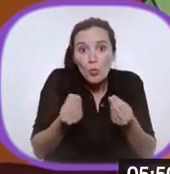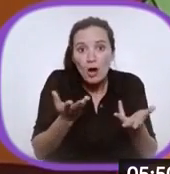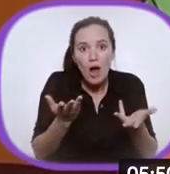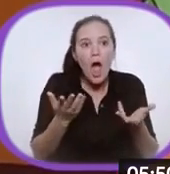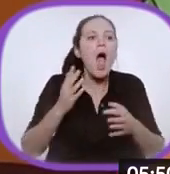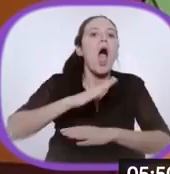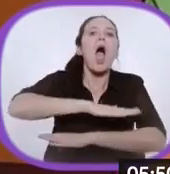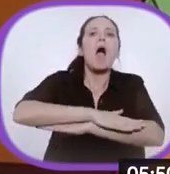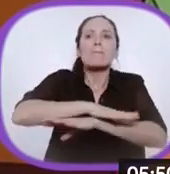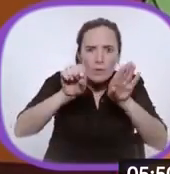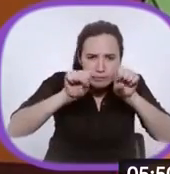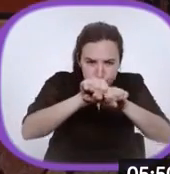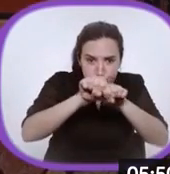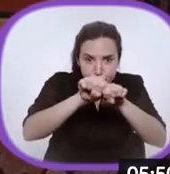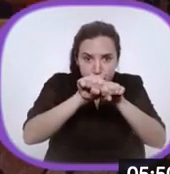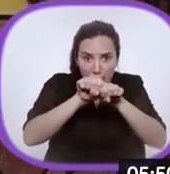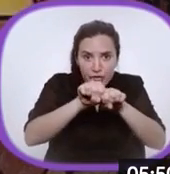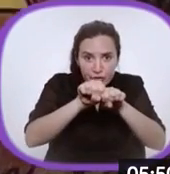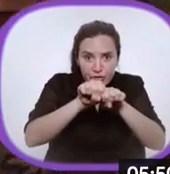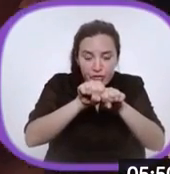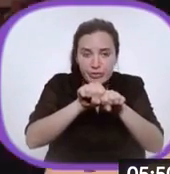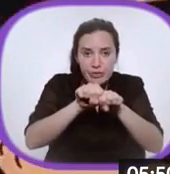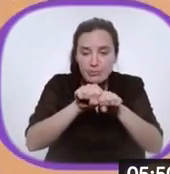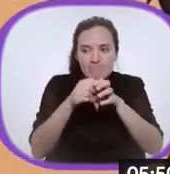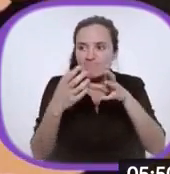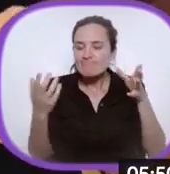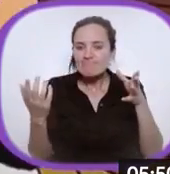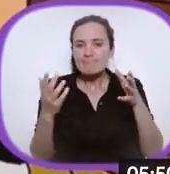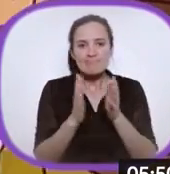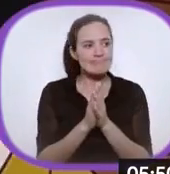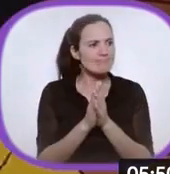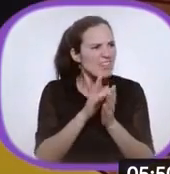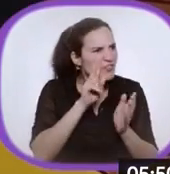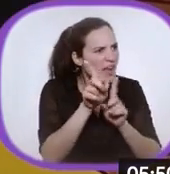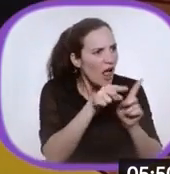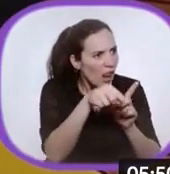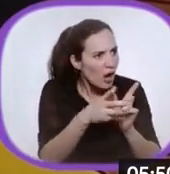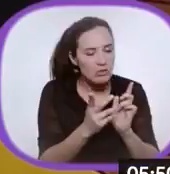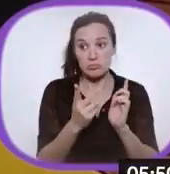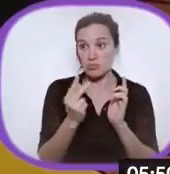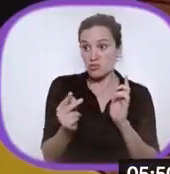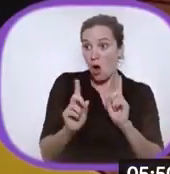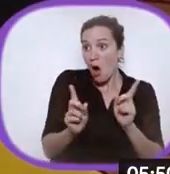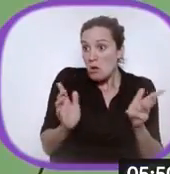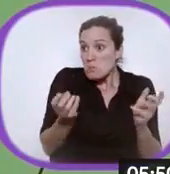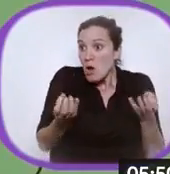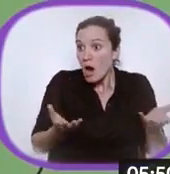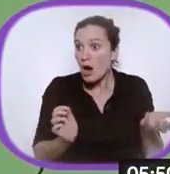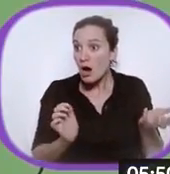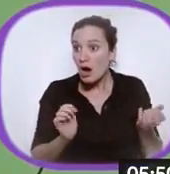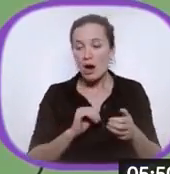¡No! ¡Las ventanas están cerradas desde adentro! ¡Escucha! ¿Has visto algo? No, señor, en absoluto. ¿Por